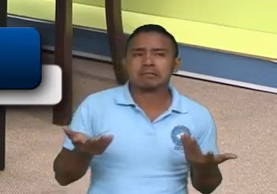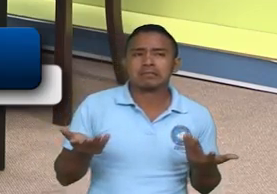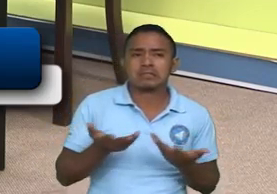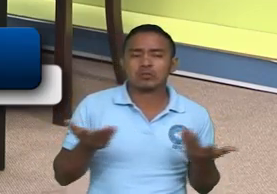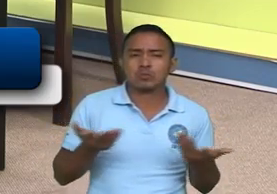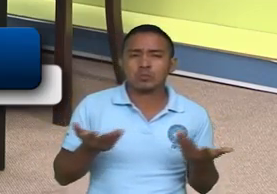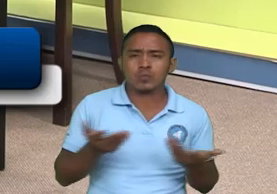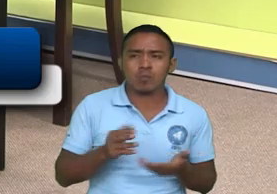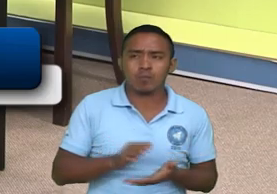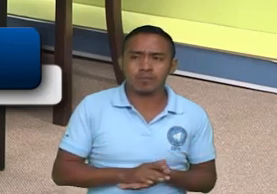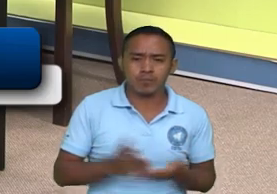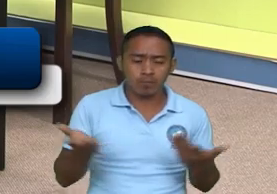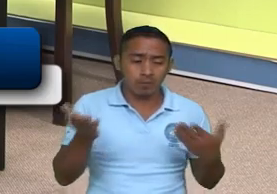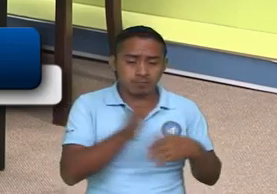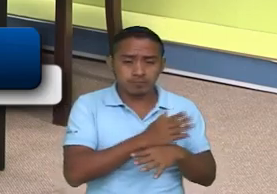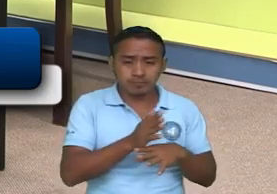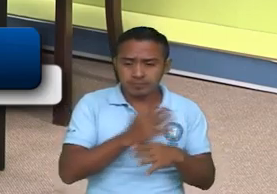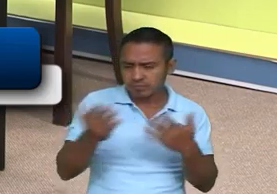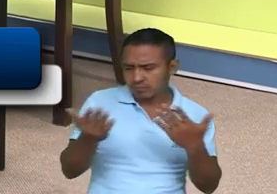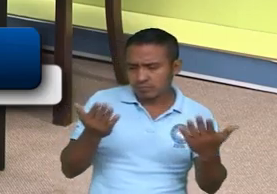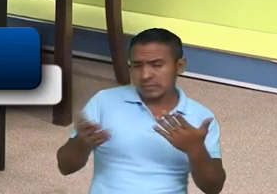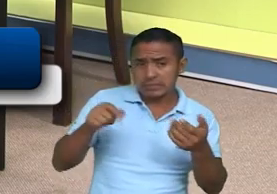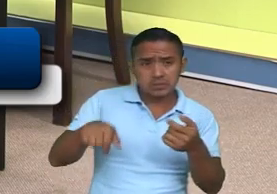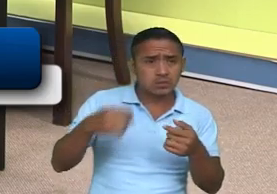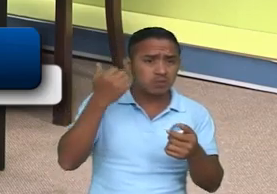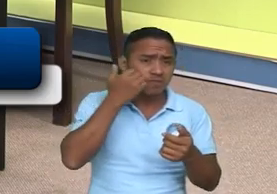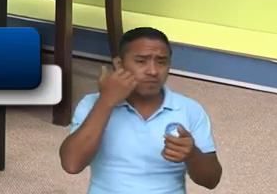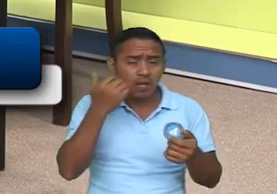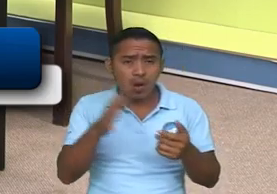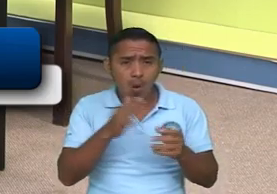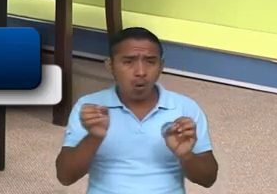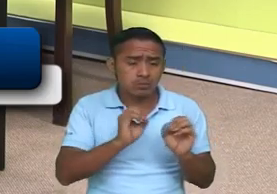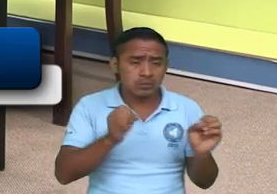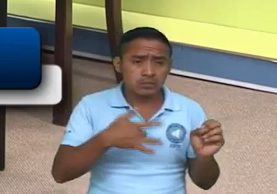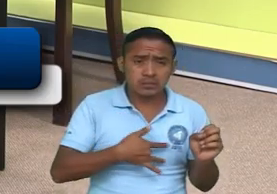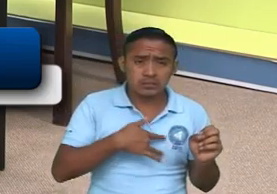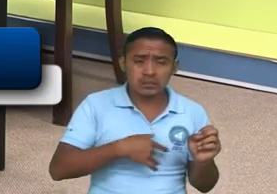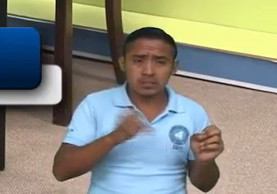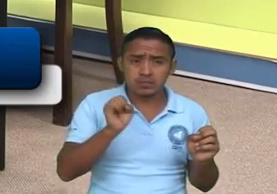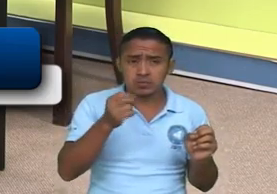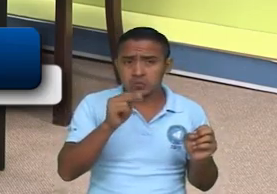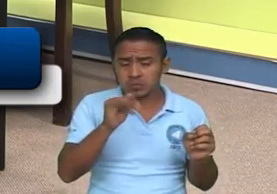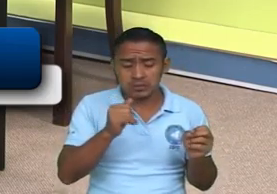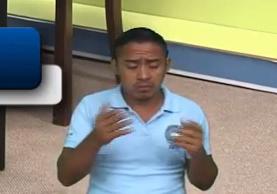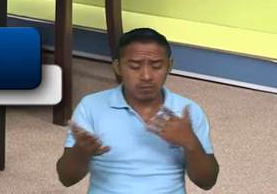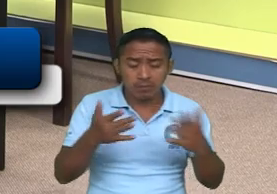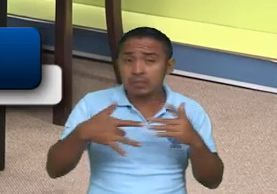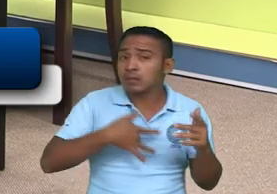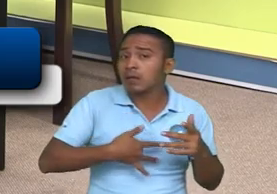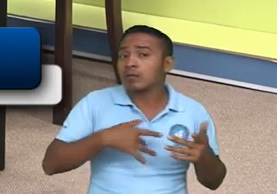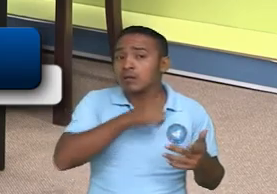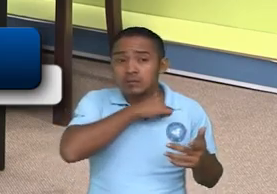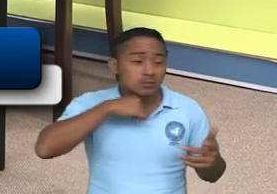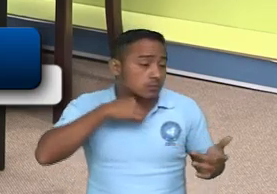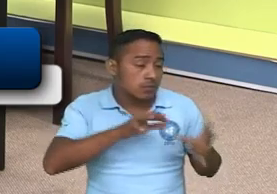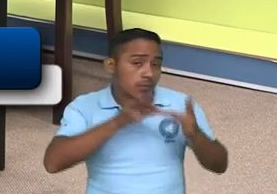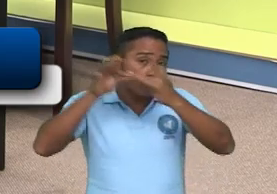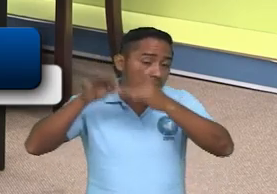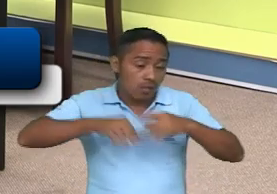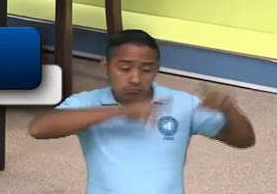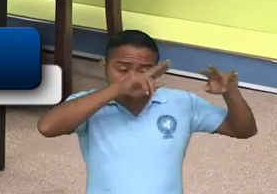están de hecho dormidos, no se dan cuenta de que ocurre el evento y simplemente a la mañana se dan cuenta de que el bebé ya